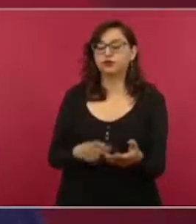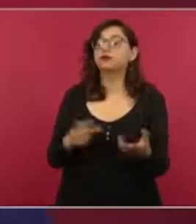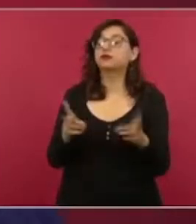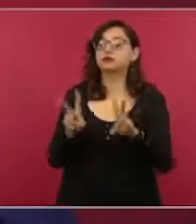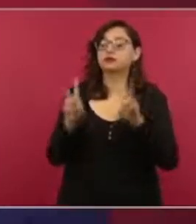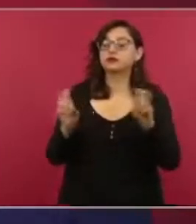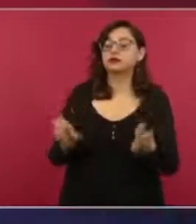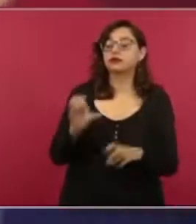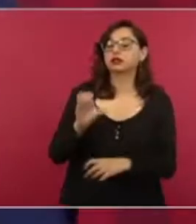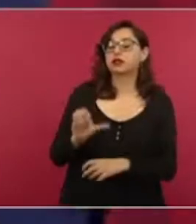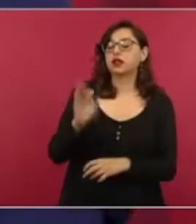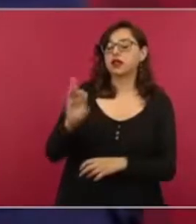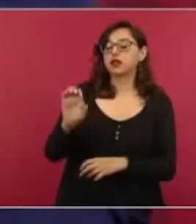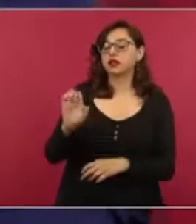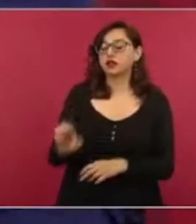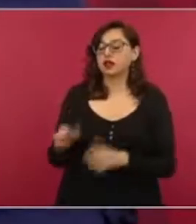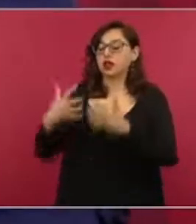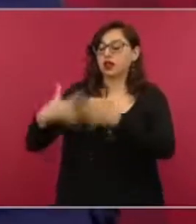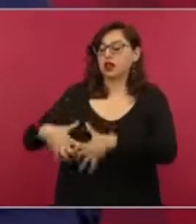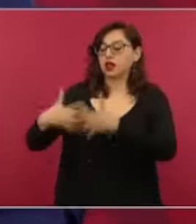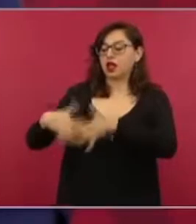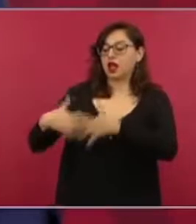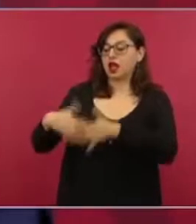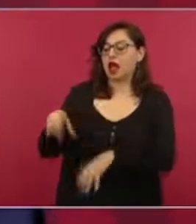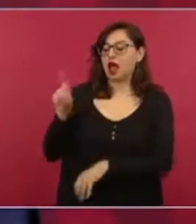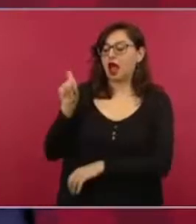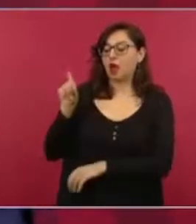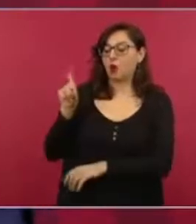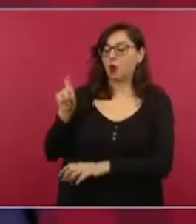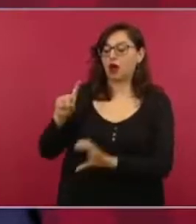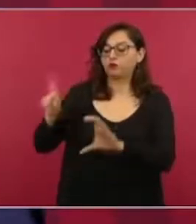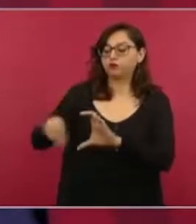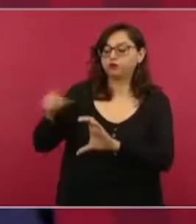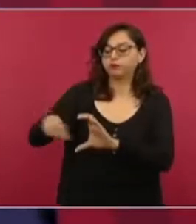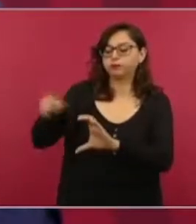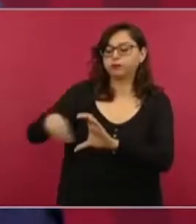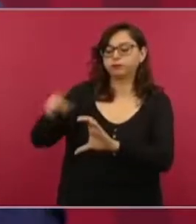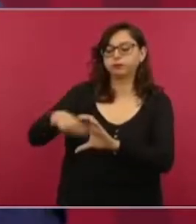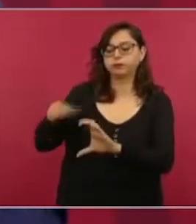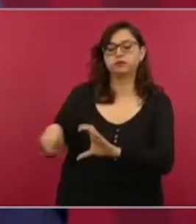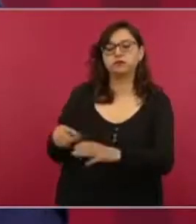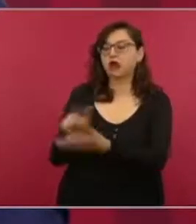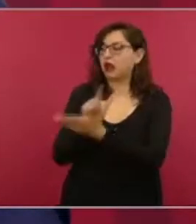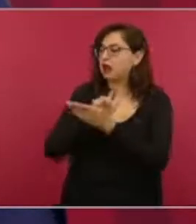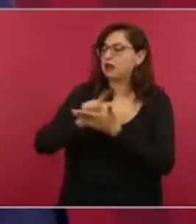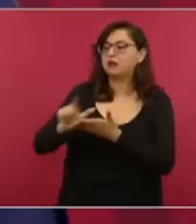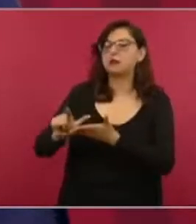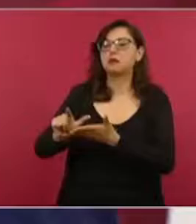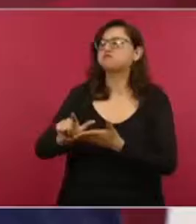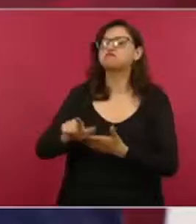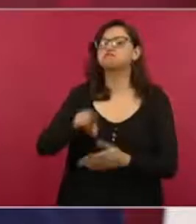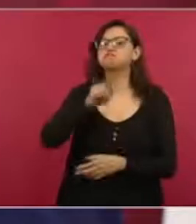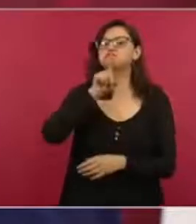hidroeléctricas no producen, no generan energía limpia.